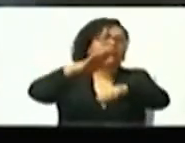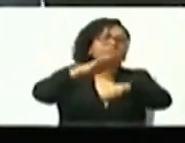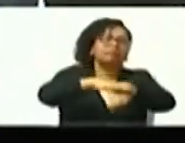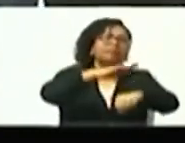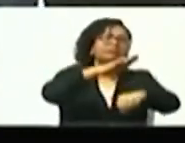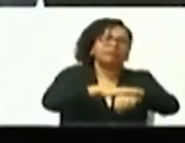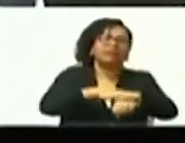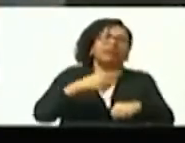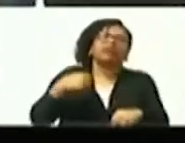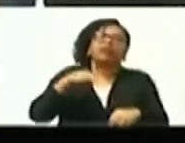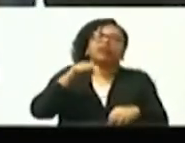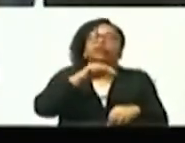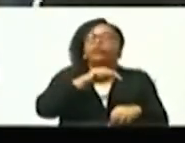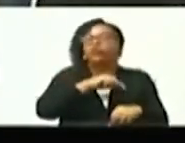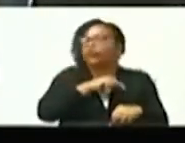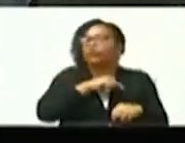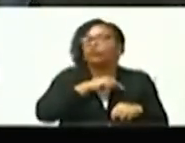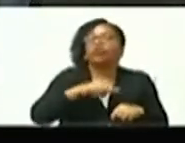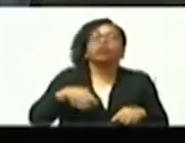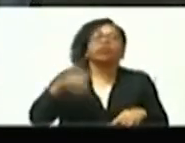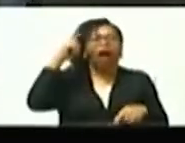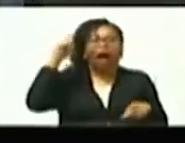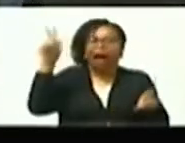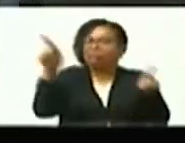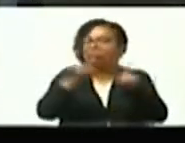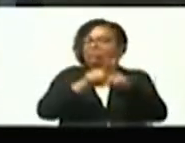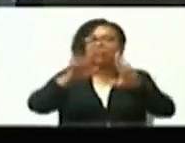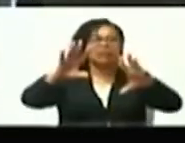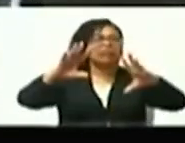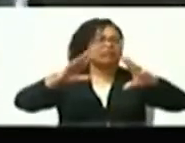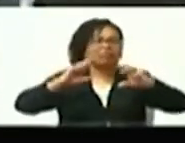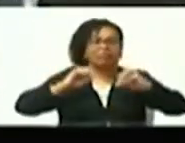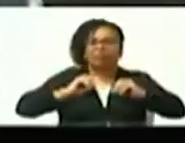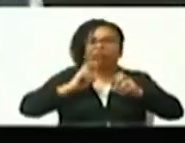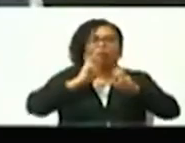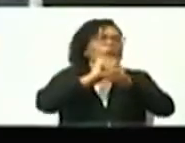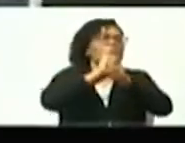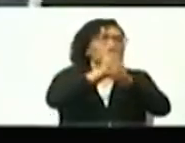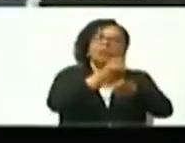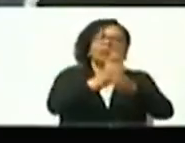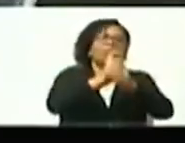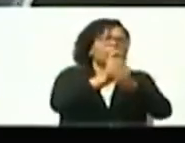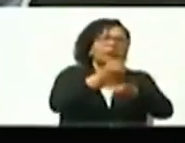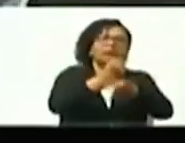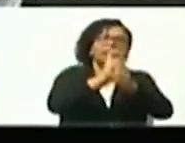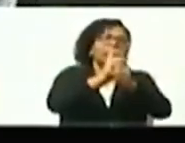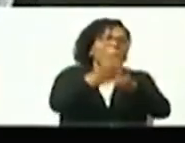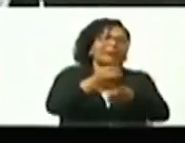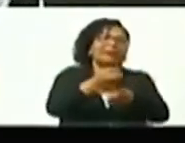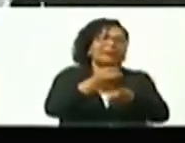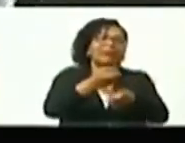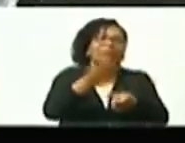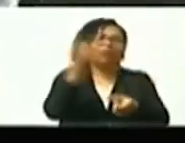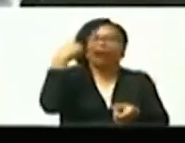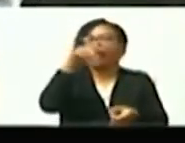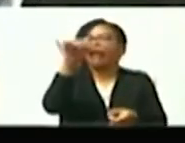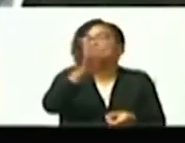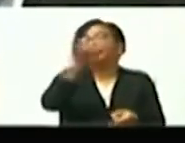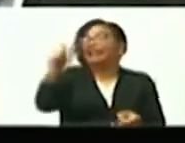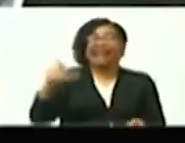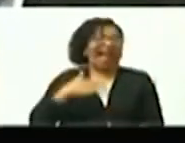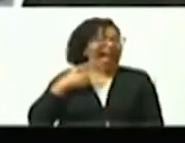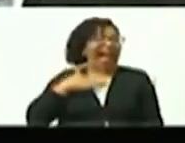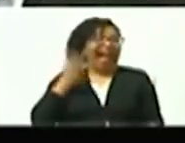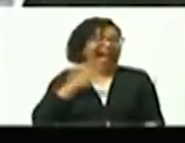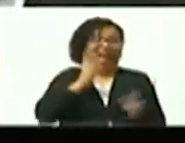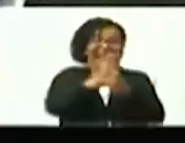de manera alegre, la comisión encargada del tema lo ha ponderado, lo ha discutido. Pero yo quiero hacer un llamado. Vamos a hacer algo